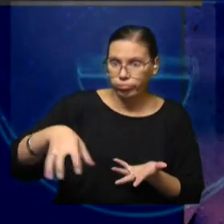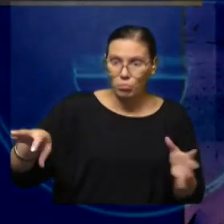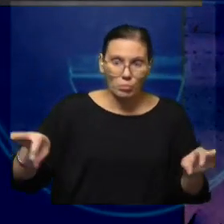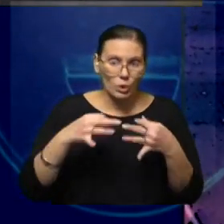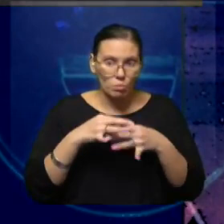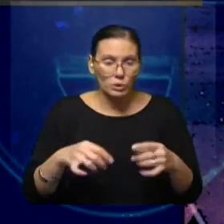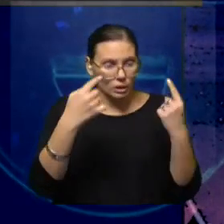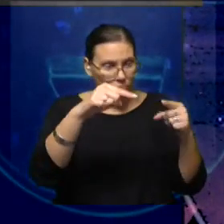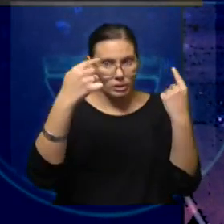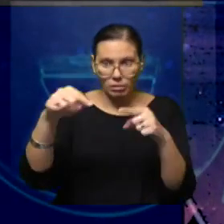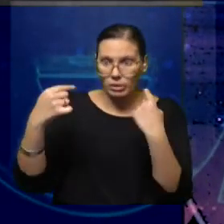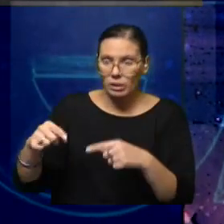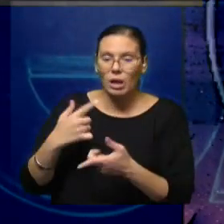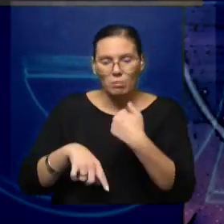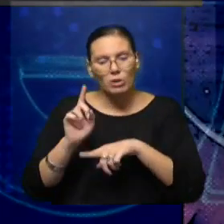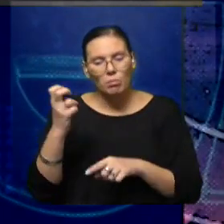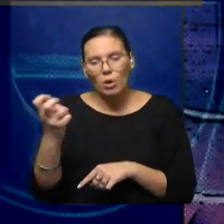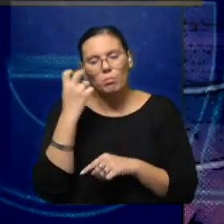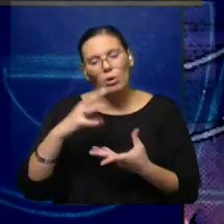como una disidencia